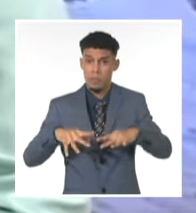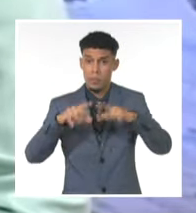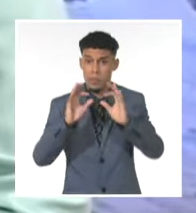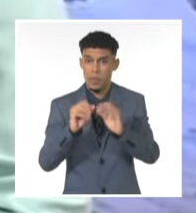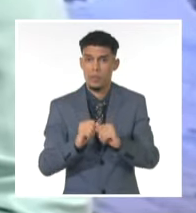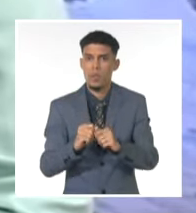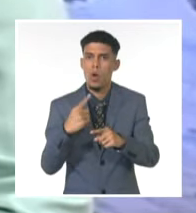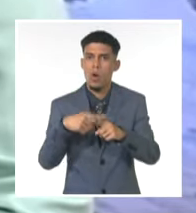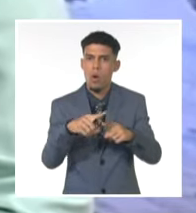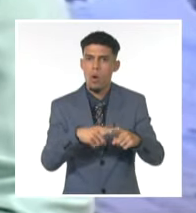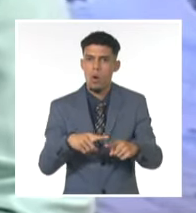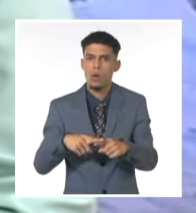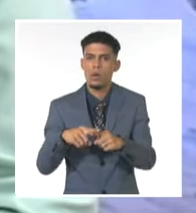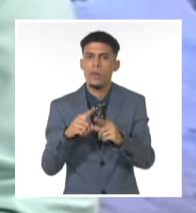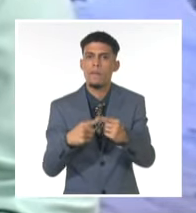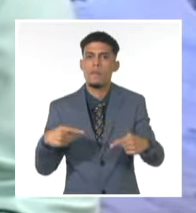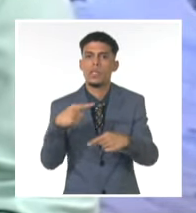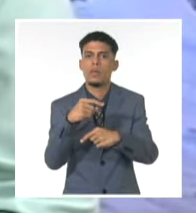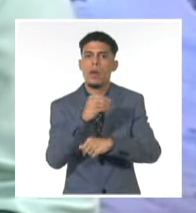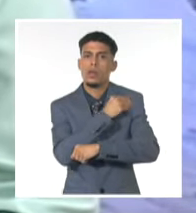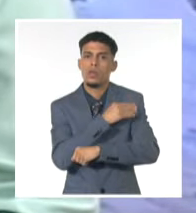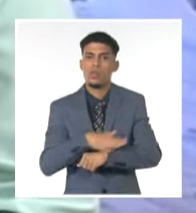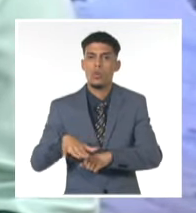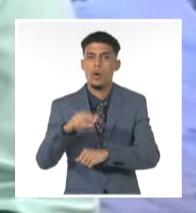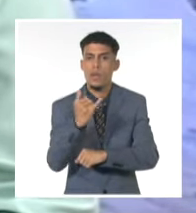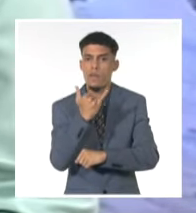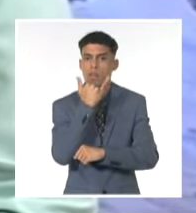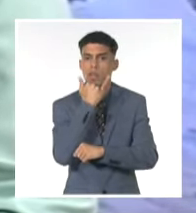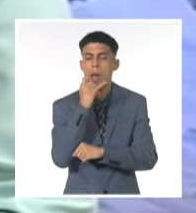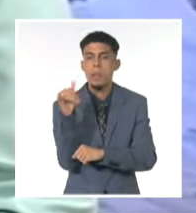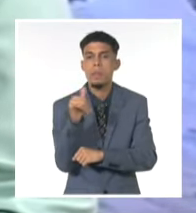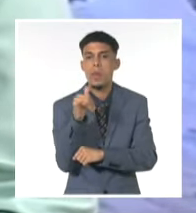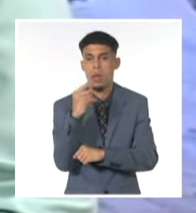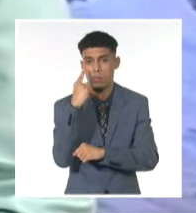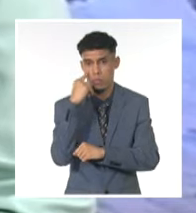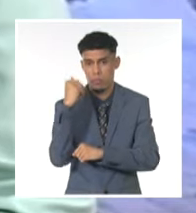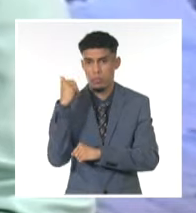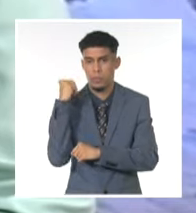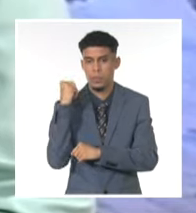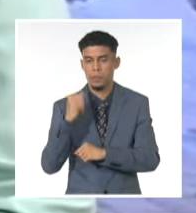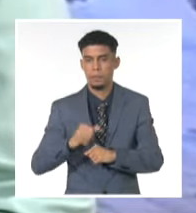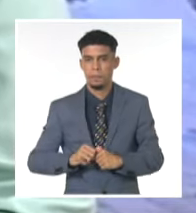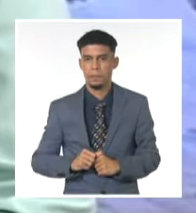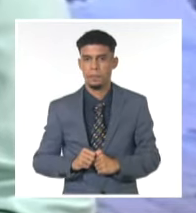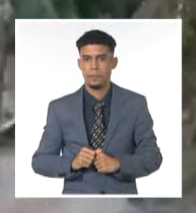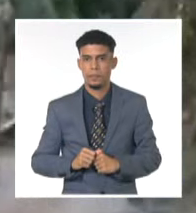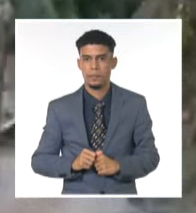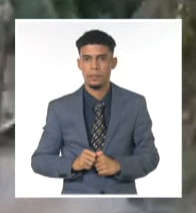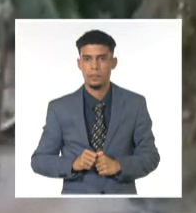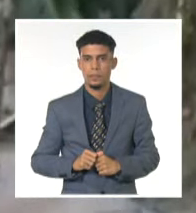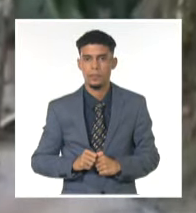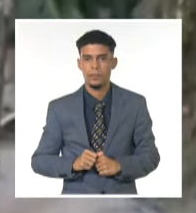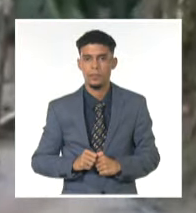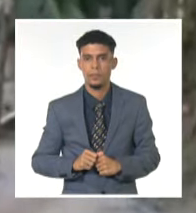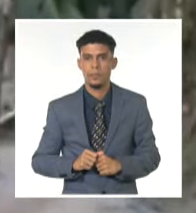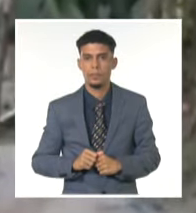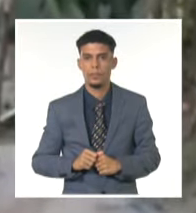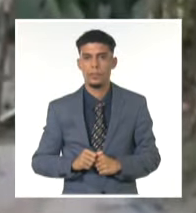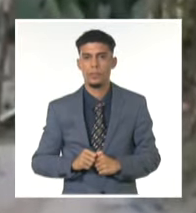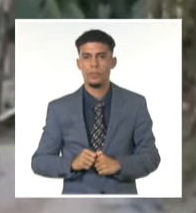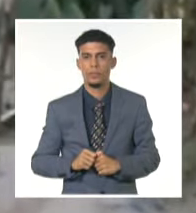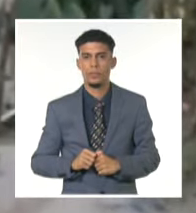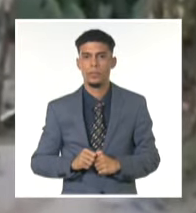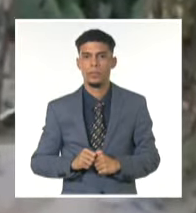las principales zonas afectadas, trata el siguiente reporte que recibimos desde Primada Visión.